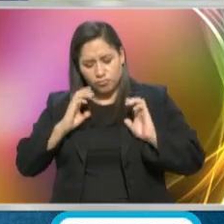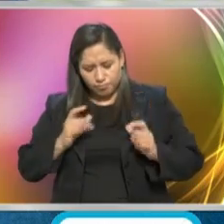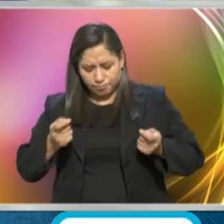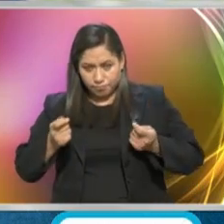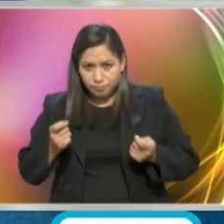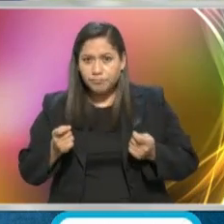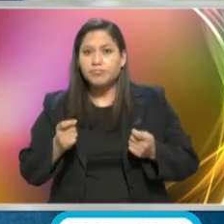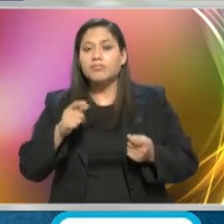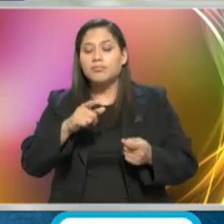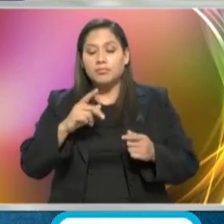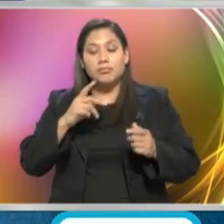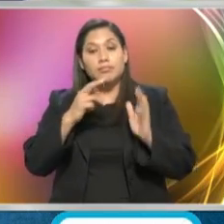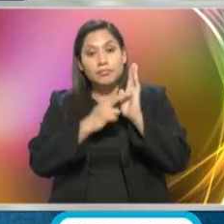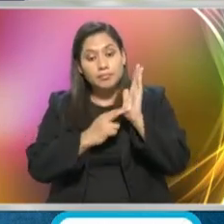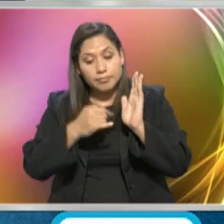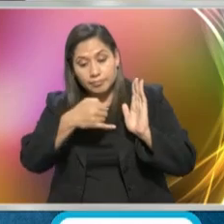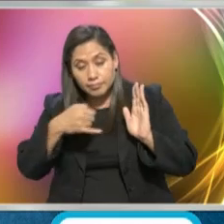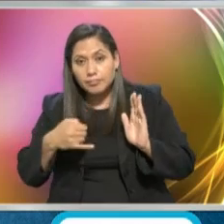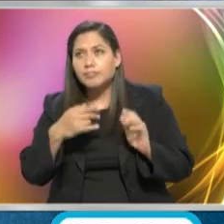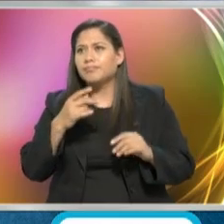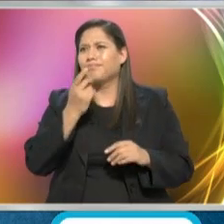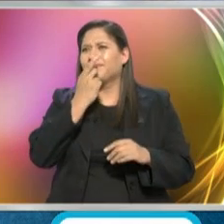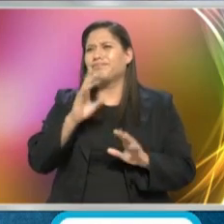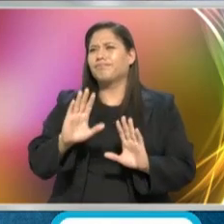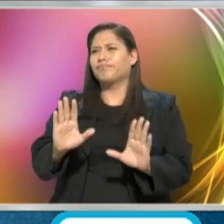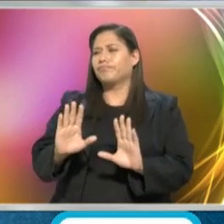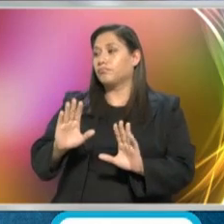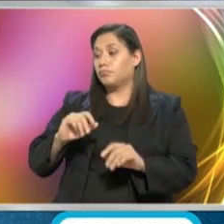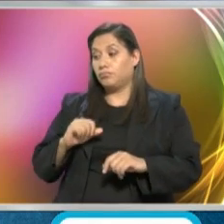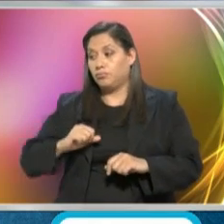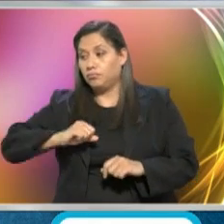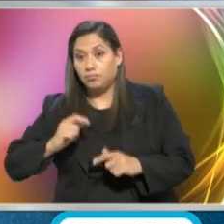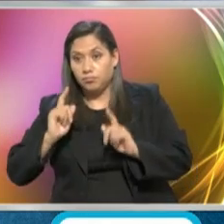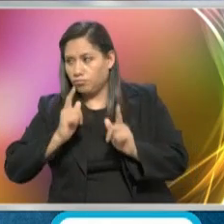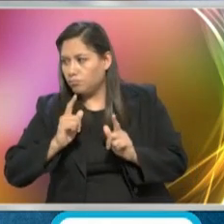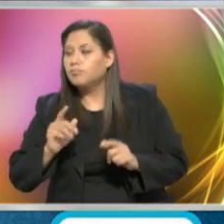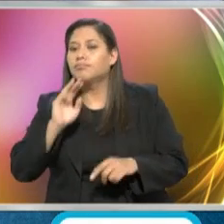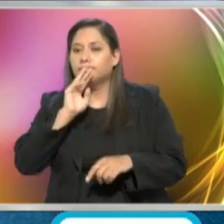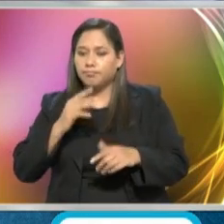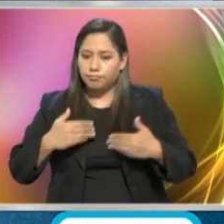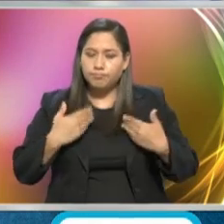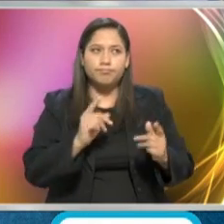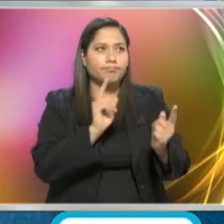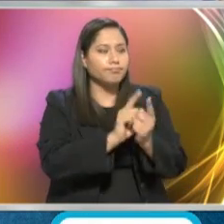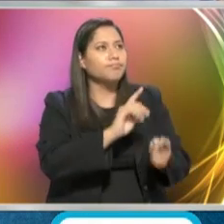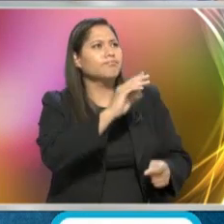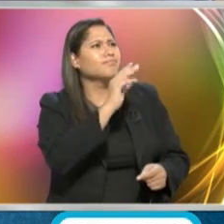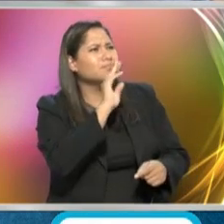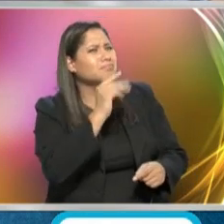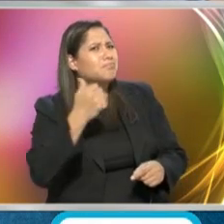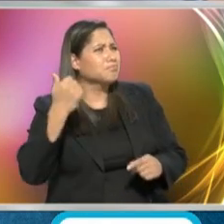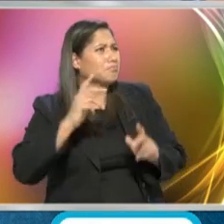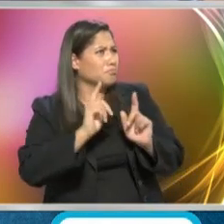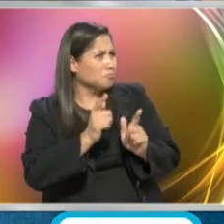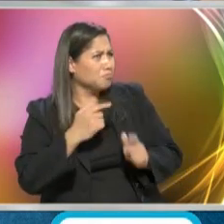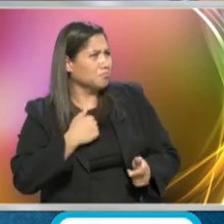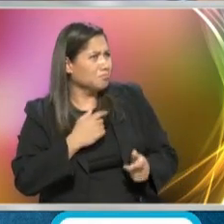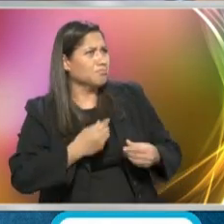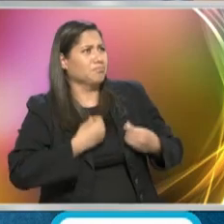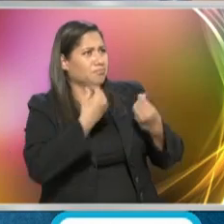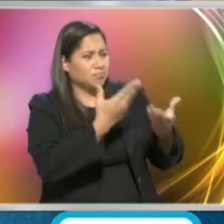que pongas límites, que aprendas a decir que no, que si hay presión de grupo, hables conmigo como mamá o como papá. Exactamente, que se le permita al